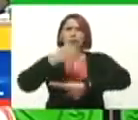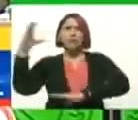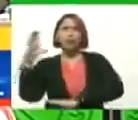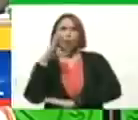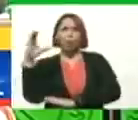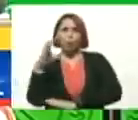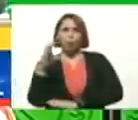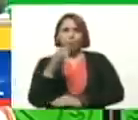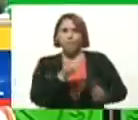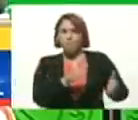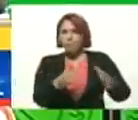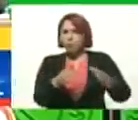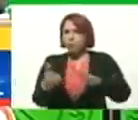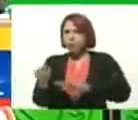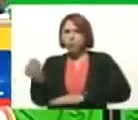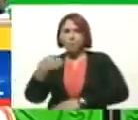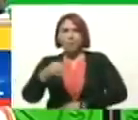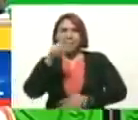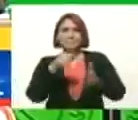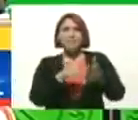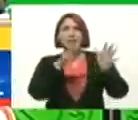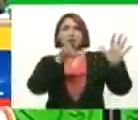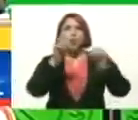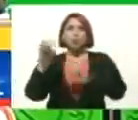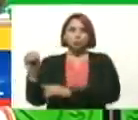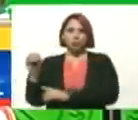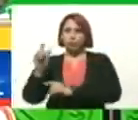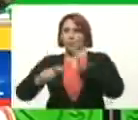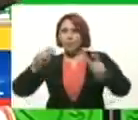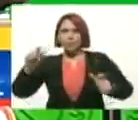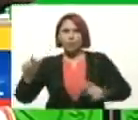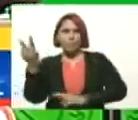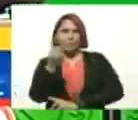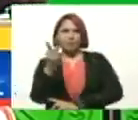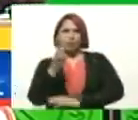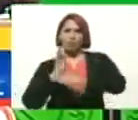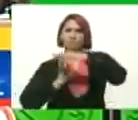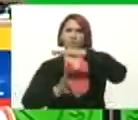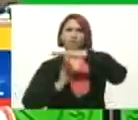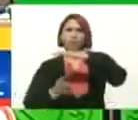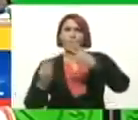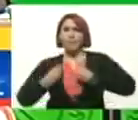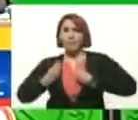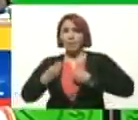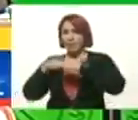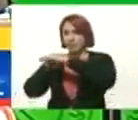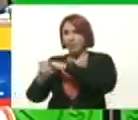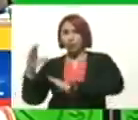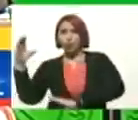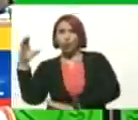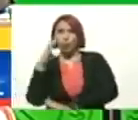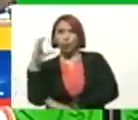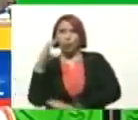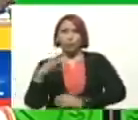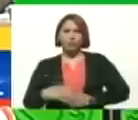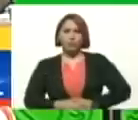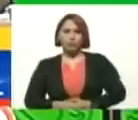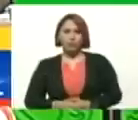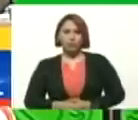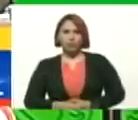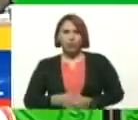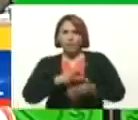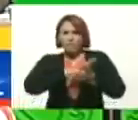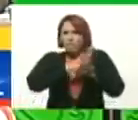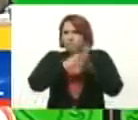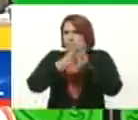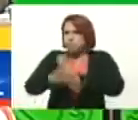homicidio de más de 1.800 venezolanos y venezolanas migrantes que vivían en Colombia, la